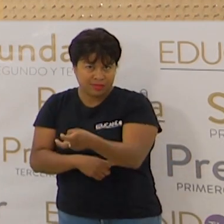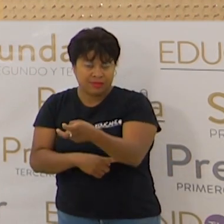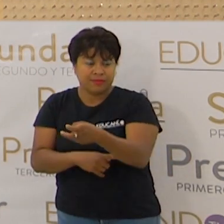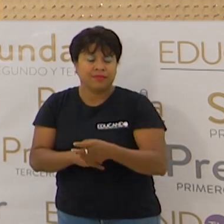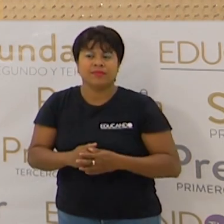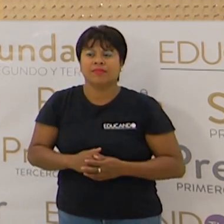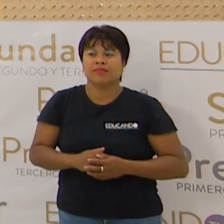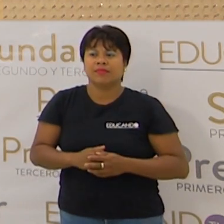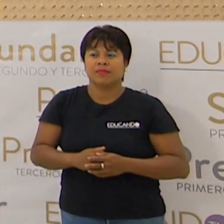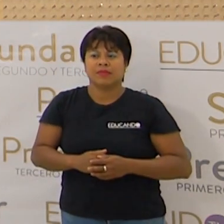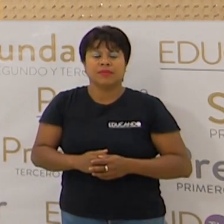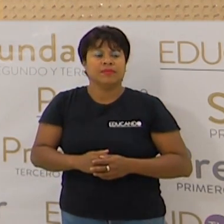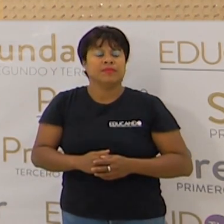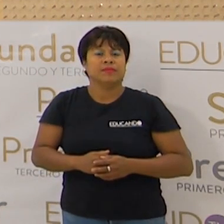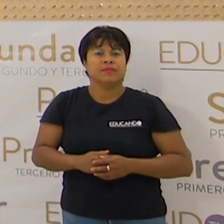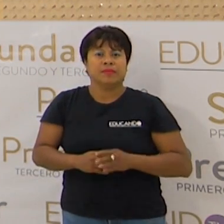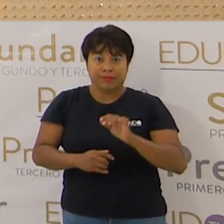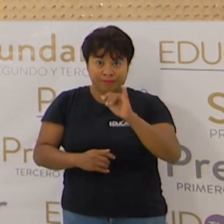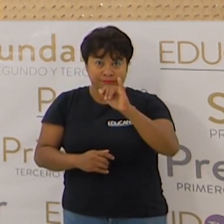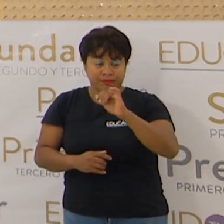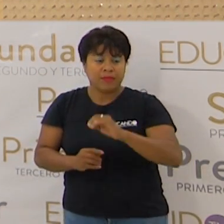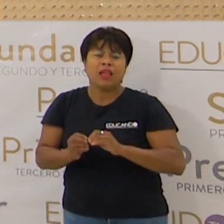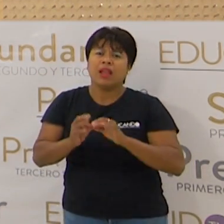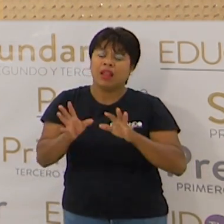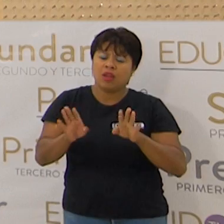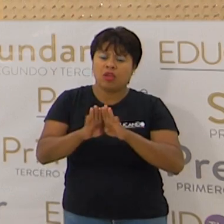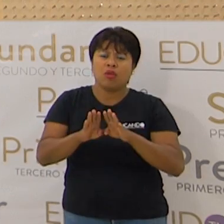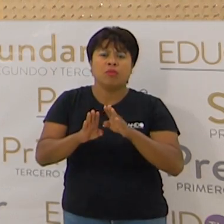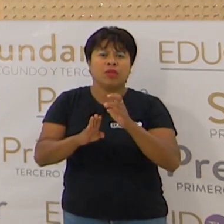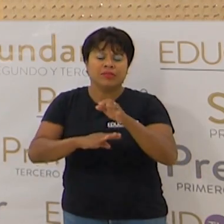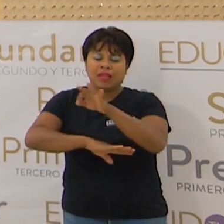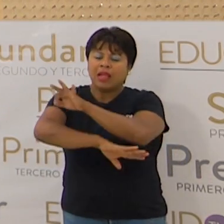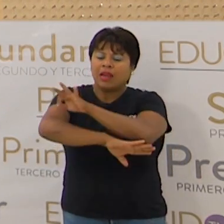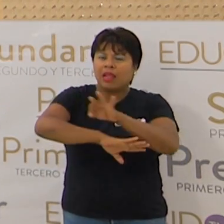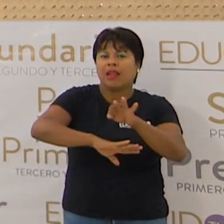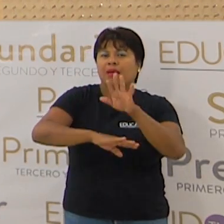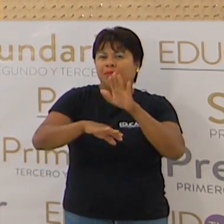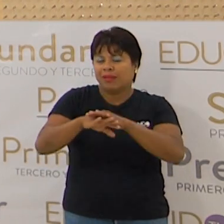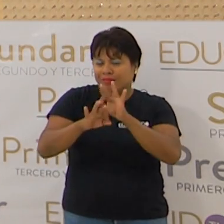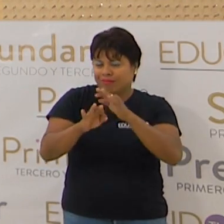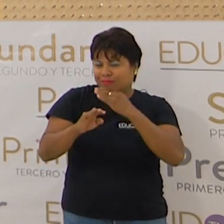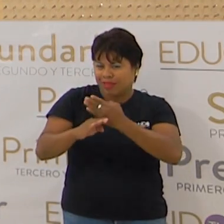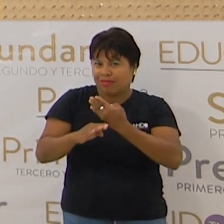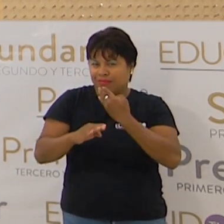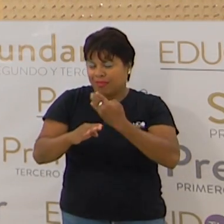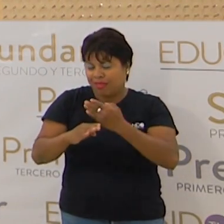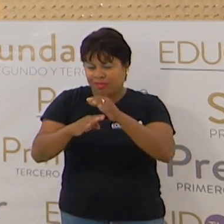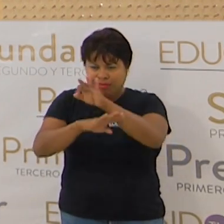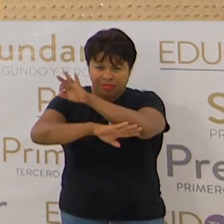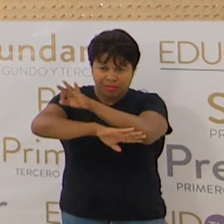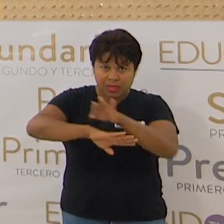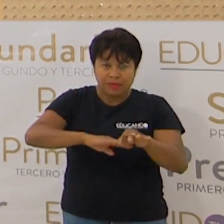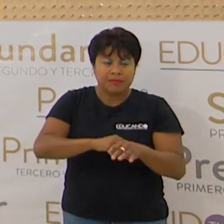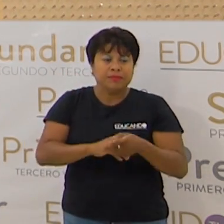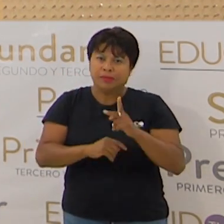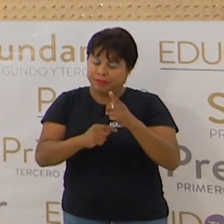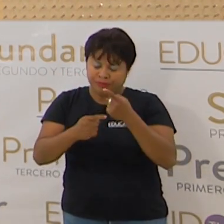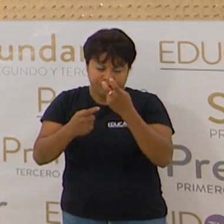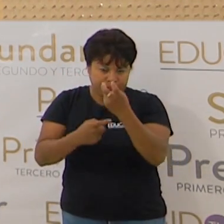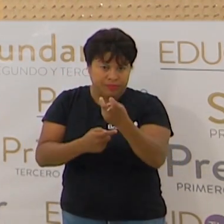este con este, ¿verdad? Claro, con una regla sería más derechito. Aquí está un poco choco. Pero en